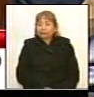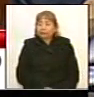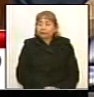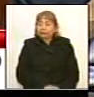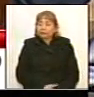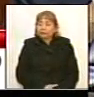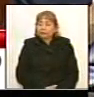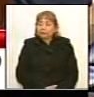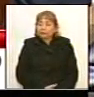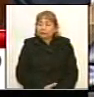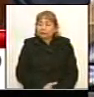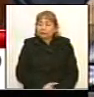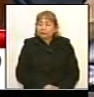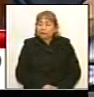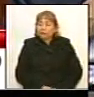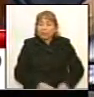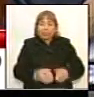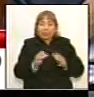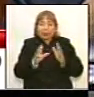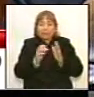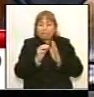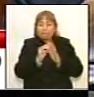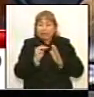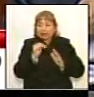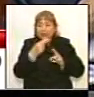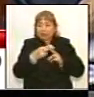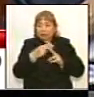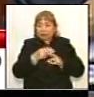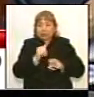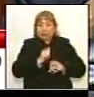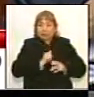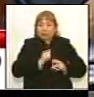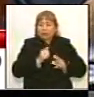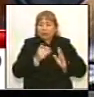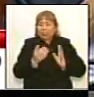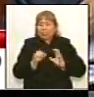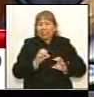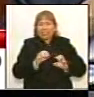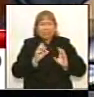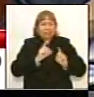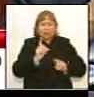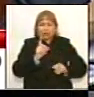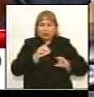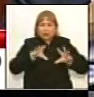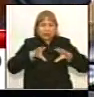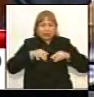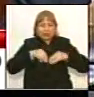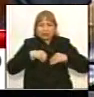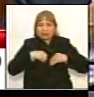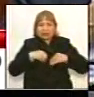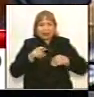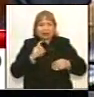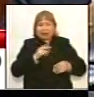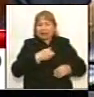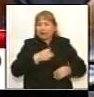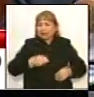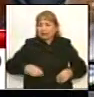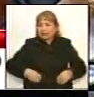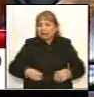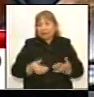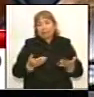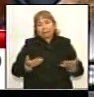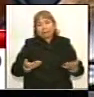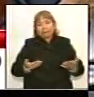una ley más, en realidad, como se pretende hacer, con nombre propio, es inaceptable, presidente. En principio